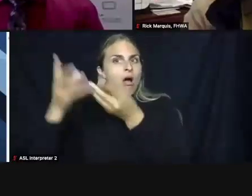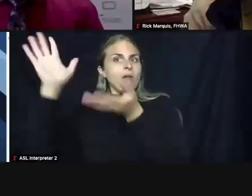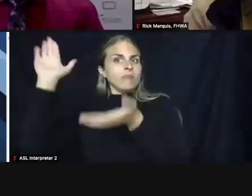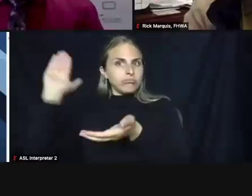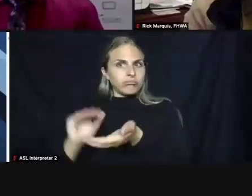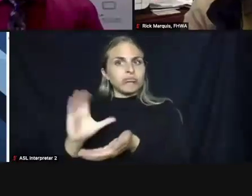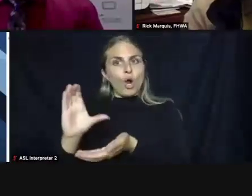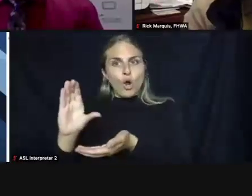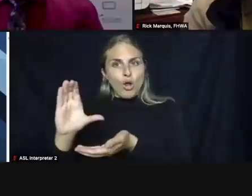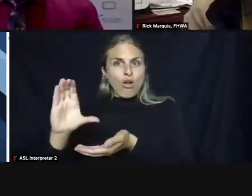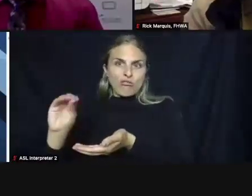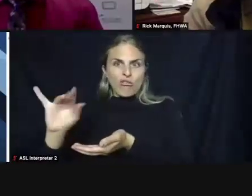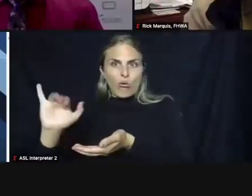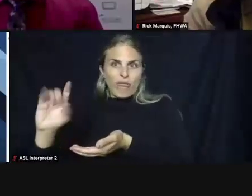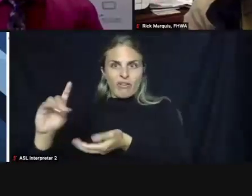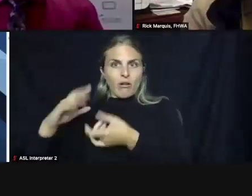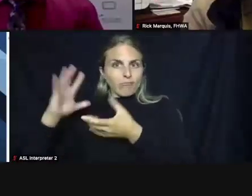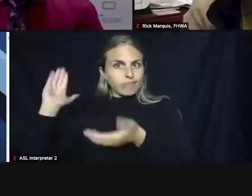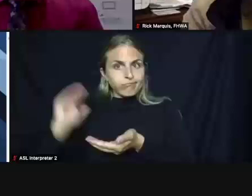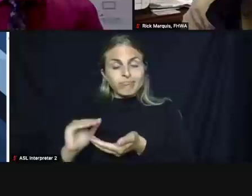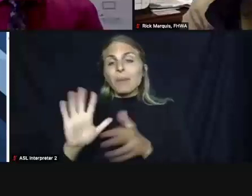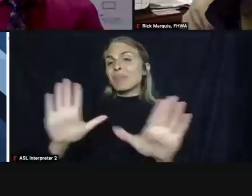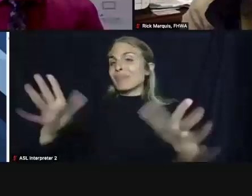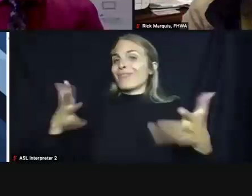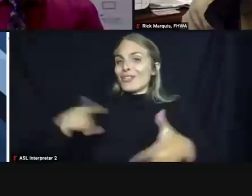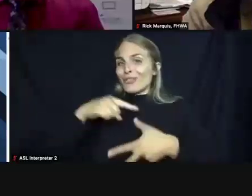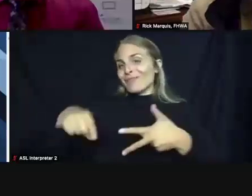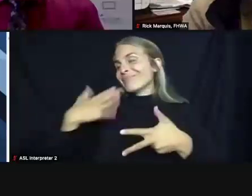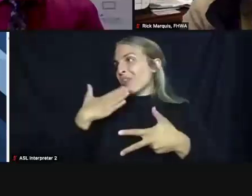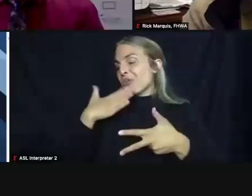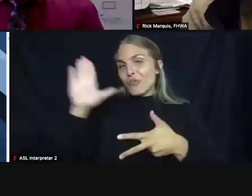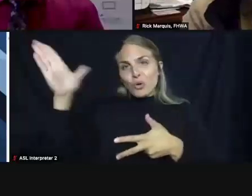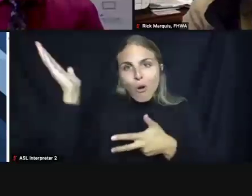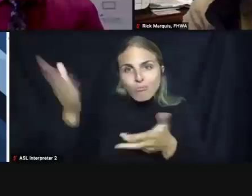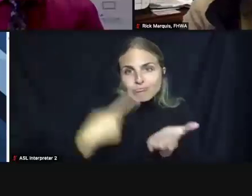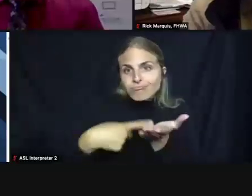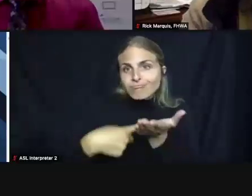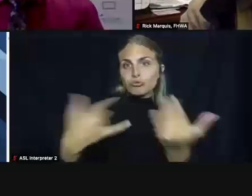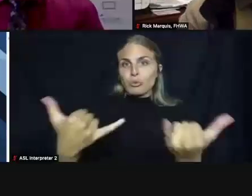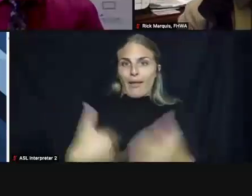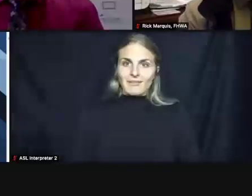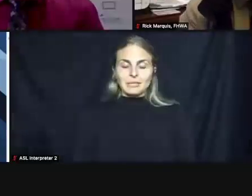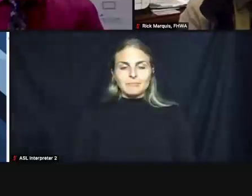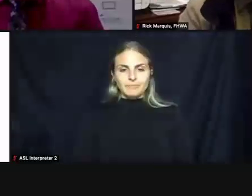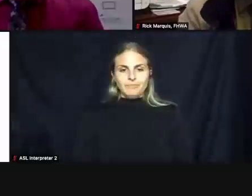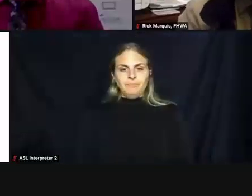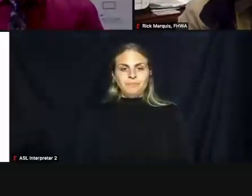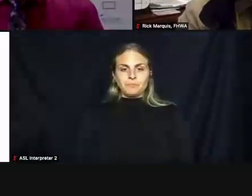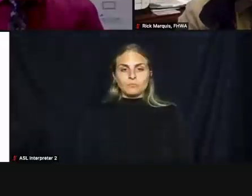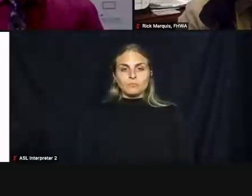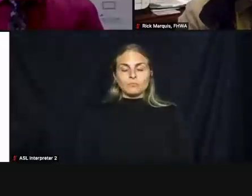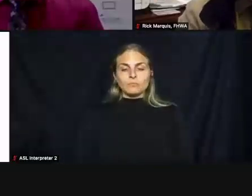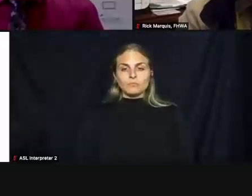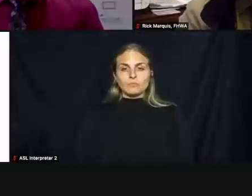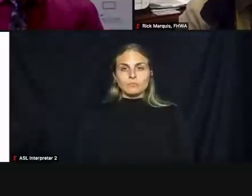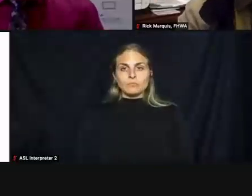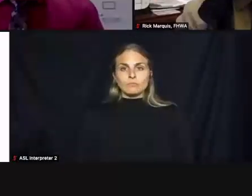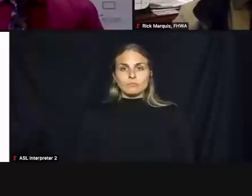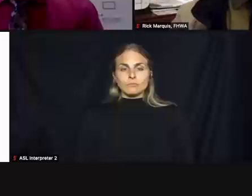La pandemia va a afectar a la situación. Y gracias por escucharme hoy